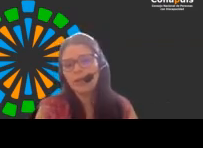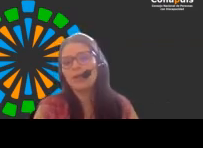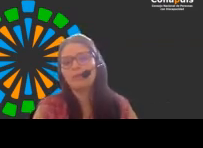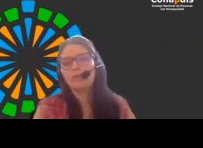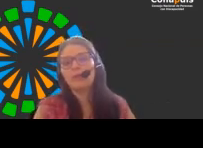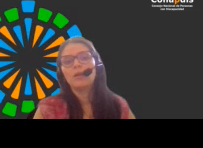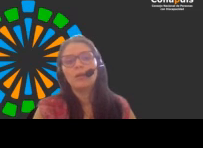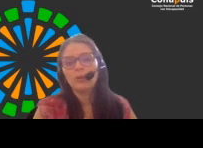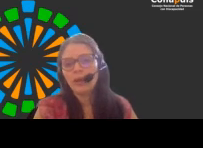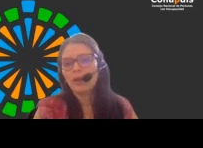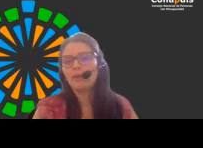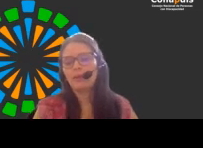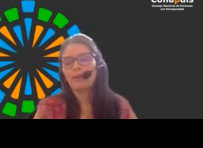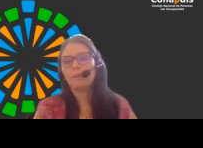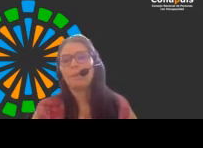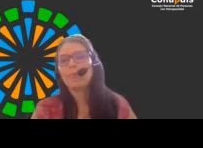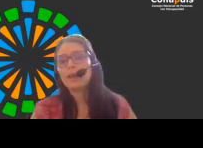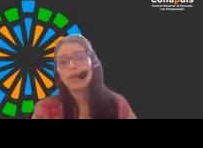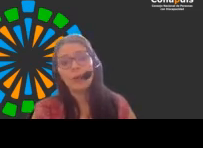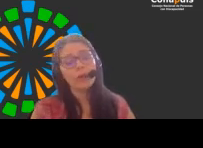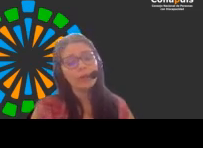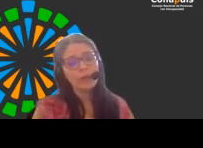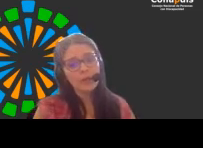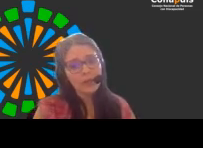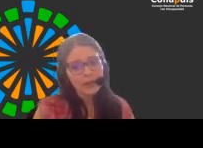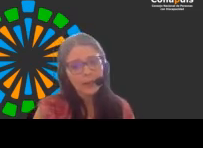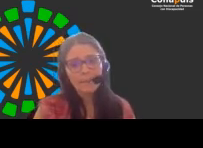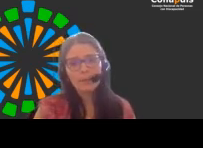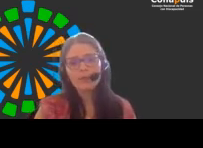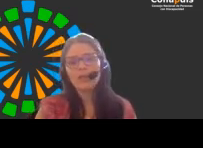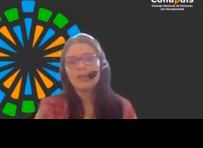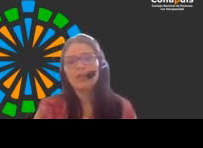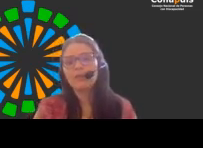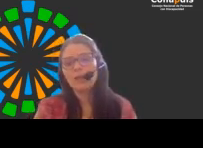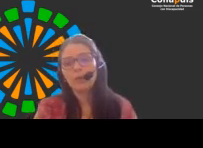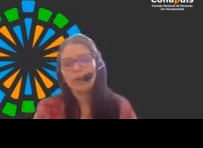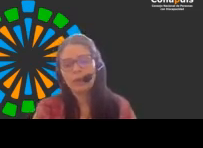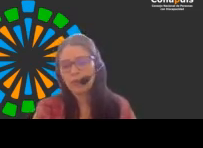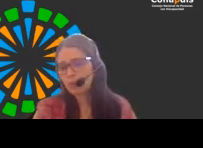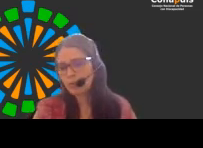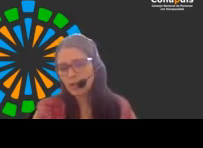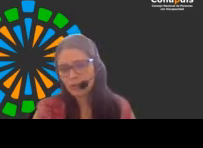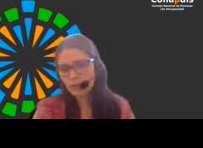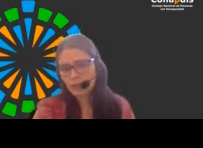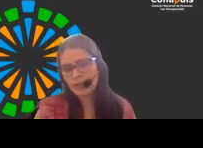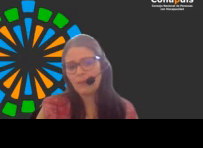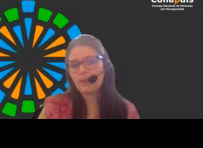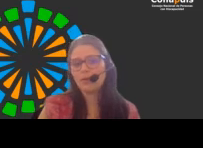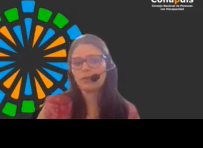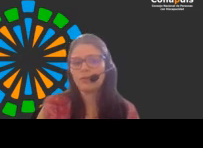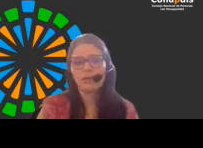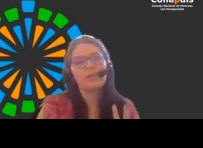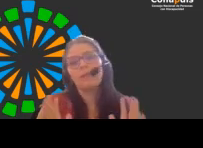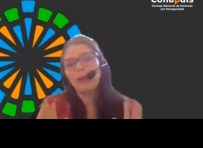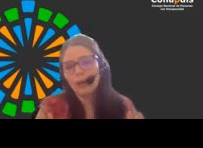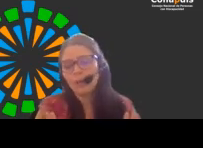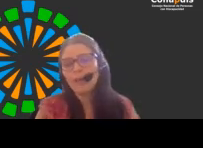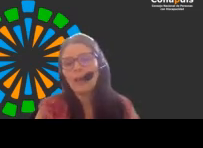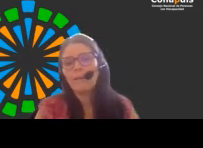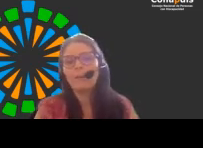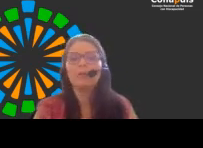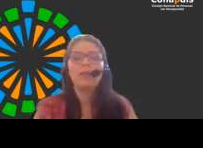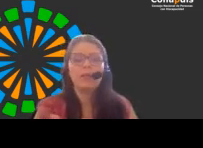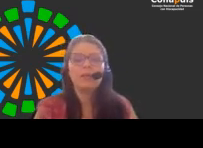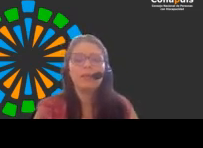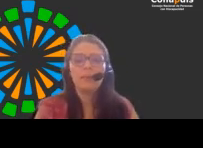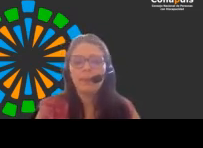el 100% nos deja una gran tarea y en cuanto a internet vemos que es 52% es también está